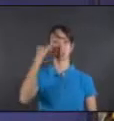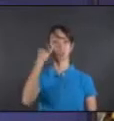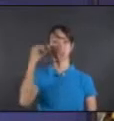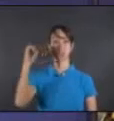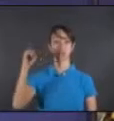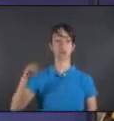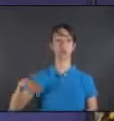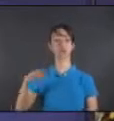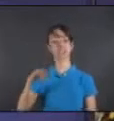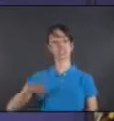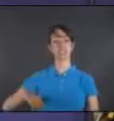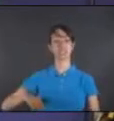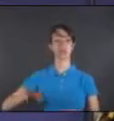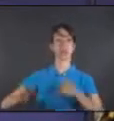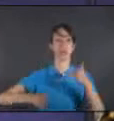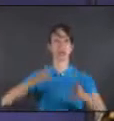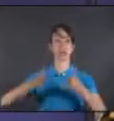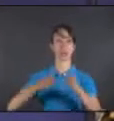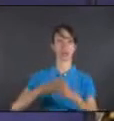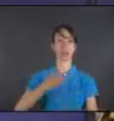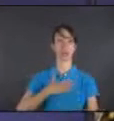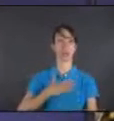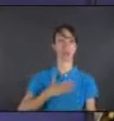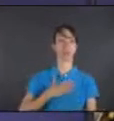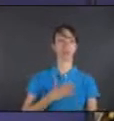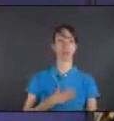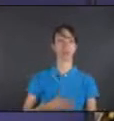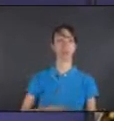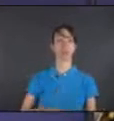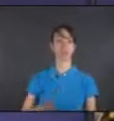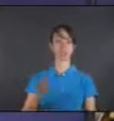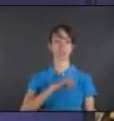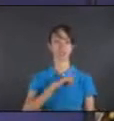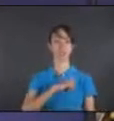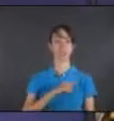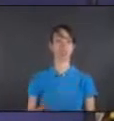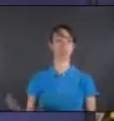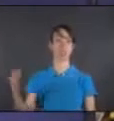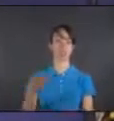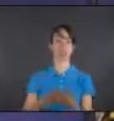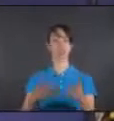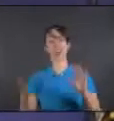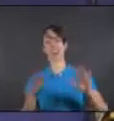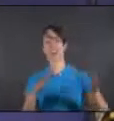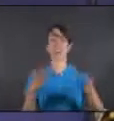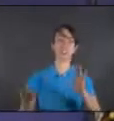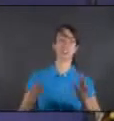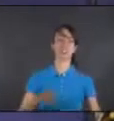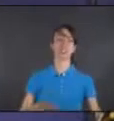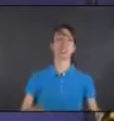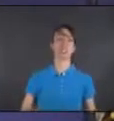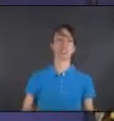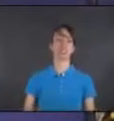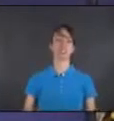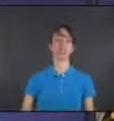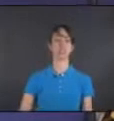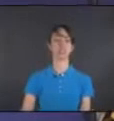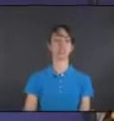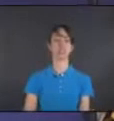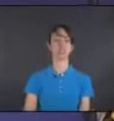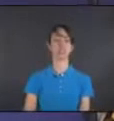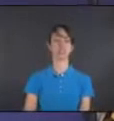Y yo era un chirizón así, bien logrado, bien maiceado. Y